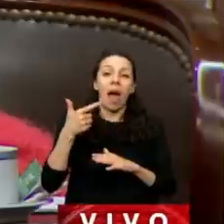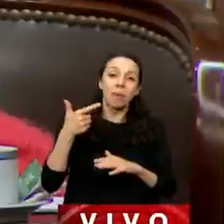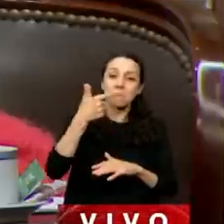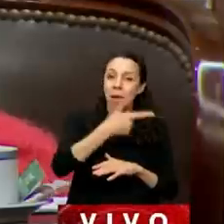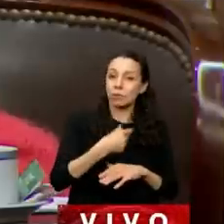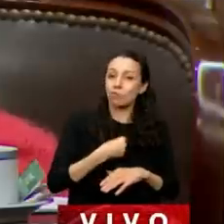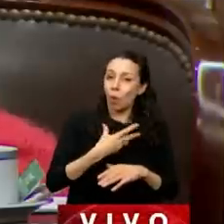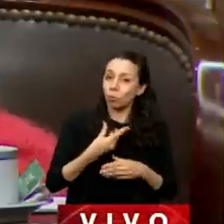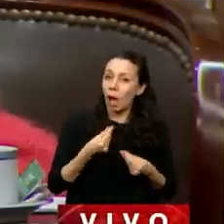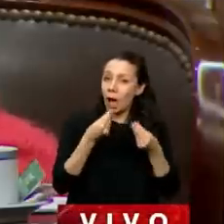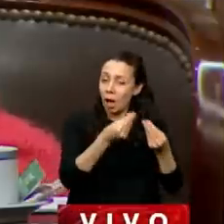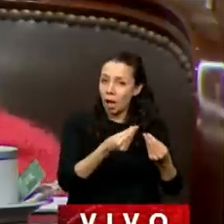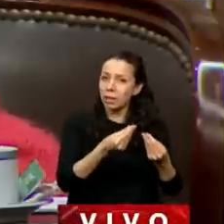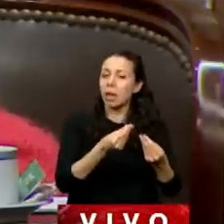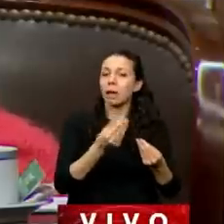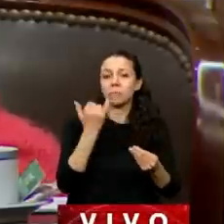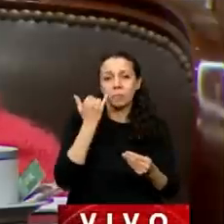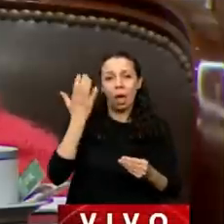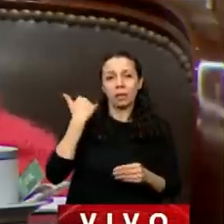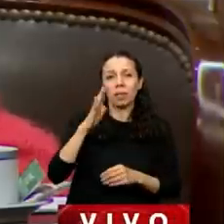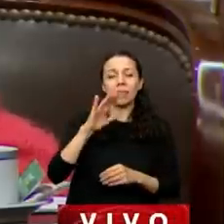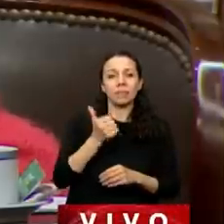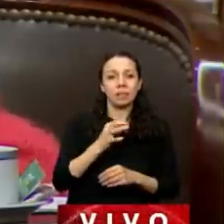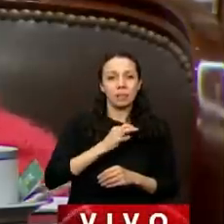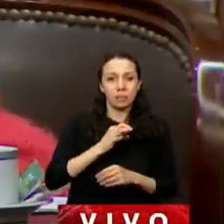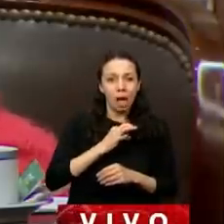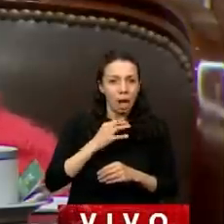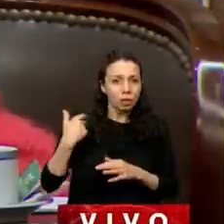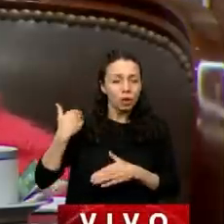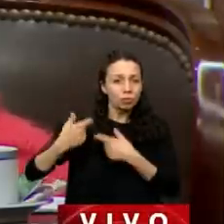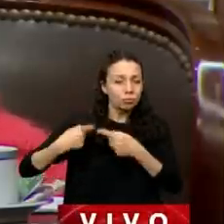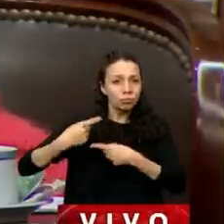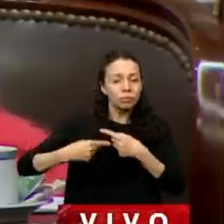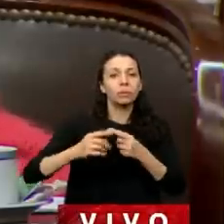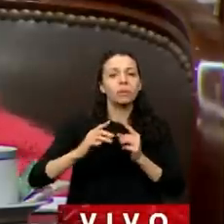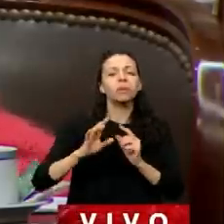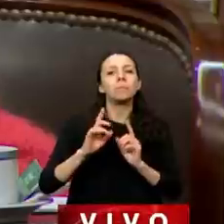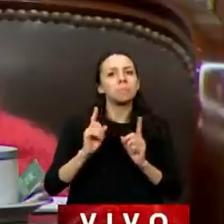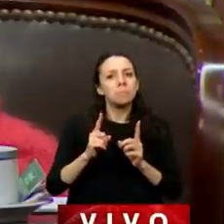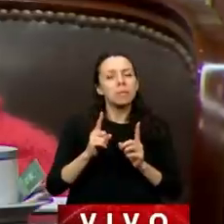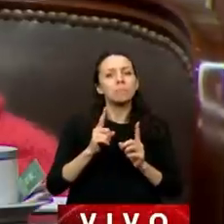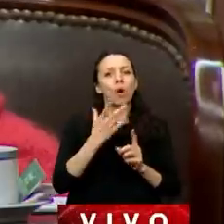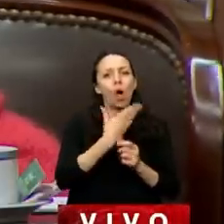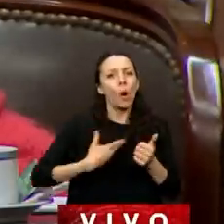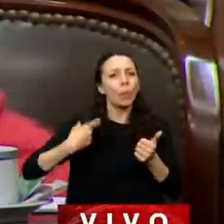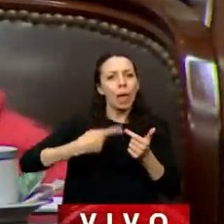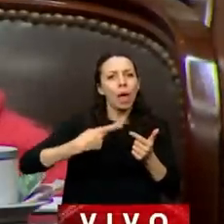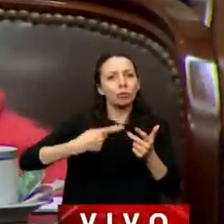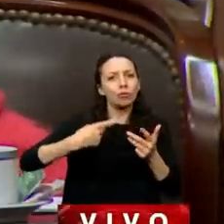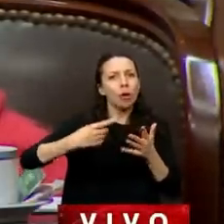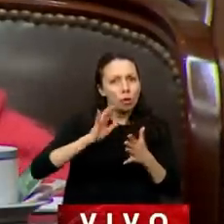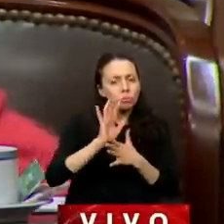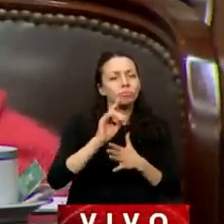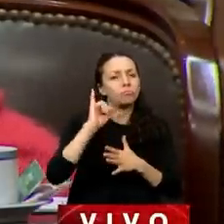sociedad civil que lleva casi 16 años y fue sostenida por los diferentes gobiernos